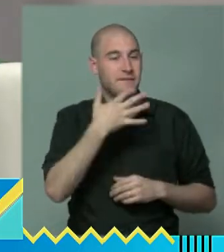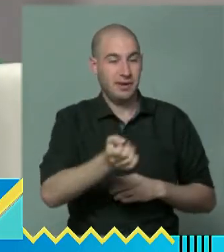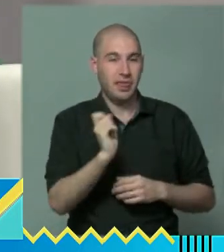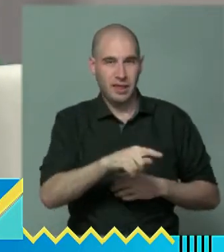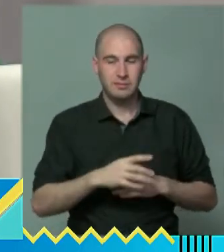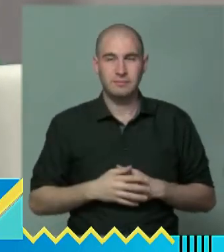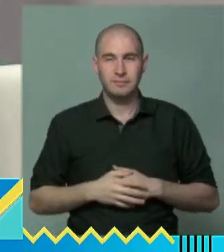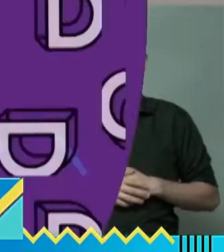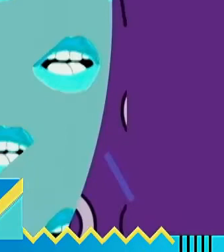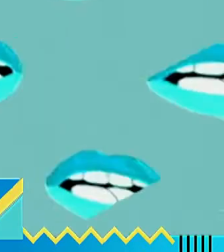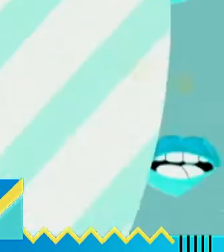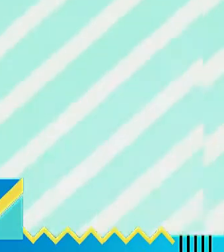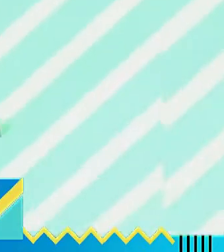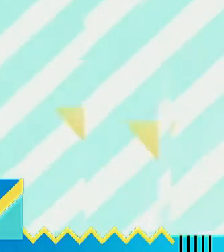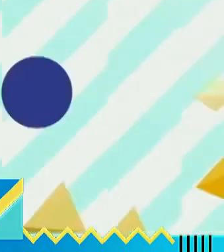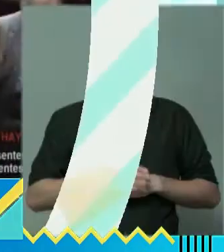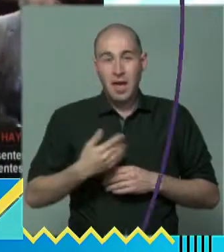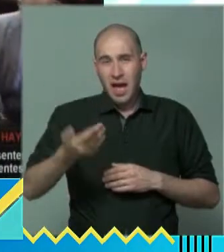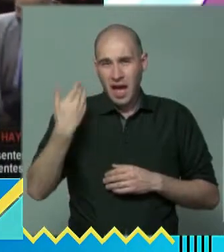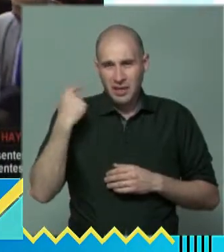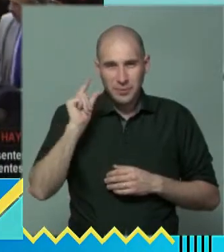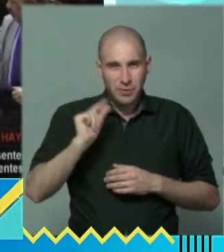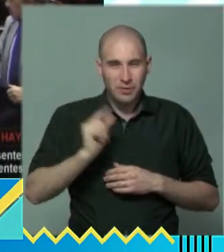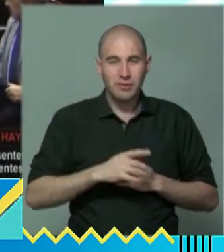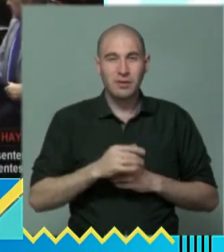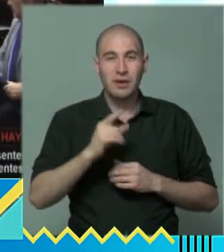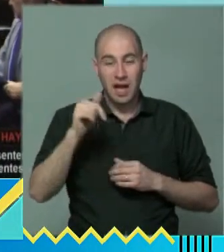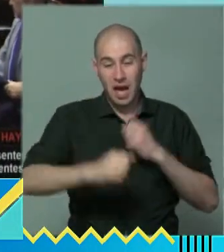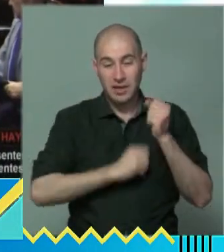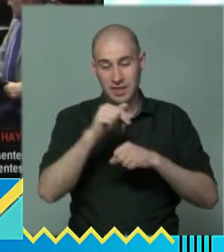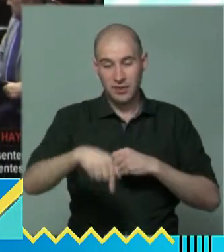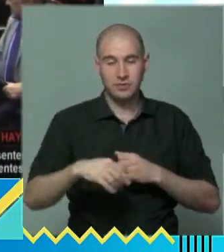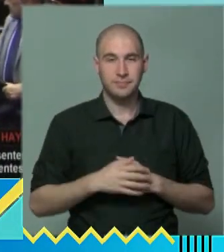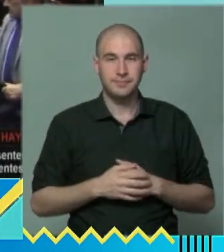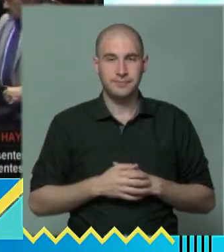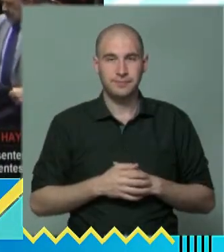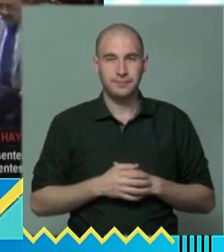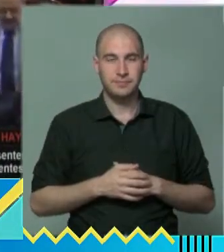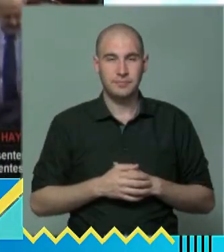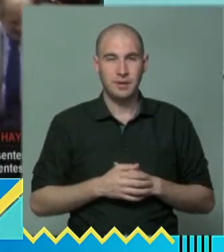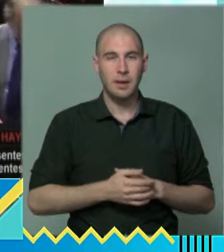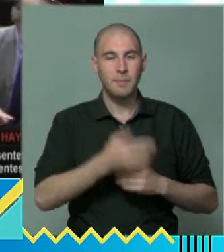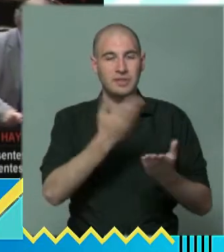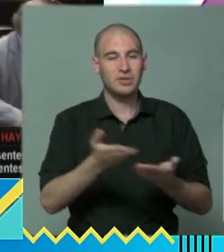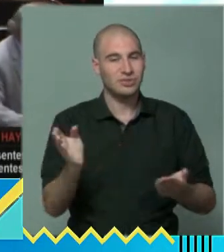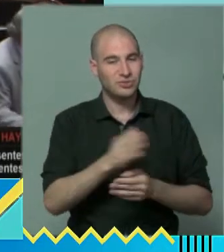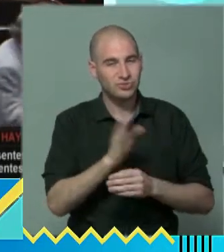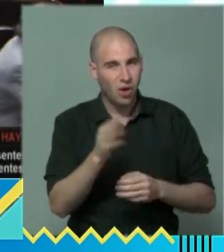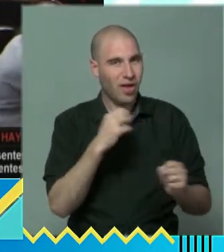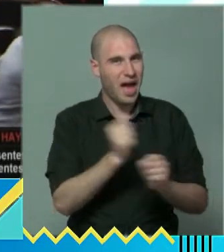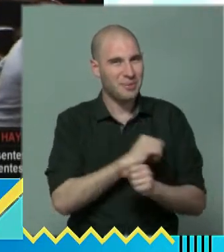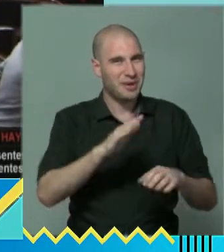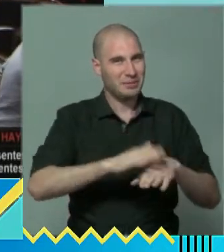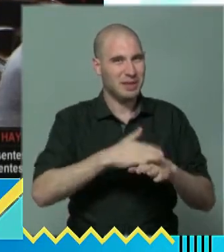realidades. Hasta no hace mucho tiempo, inclusive al día de la fecha, no todos ven con buenos ojos